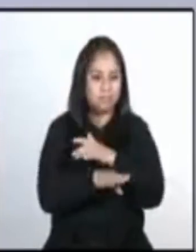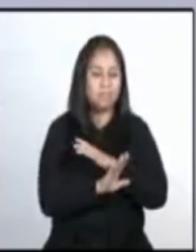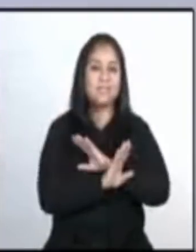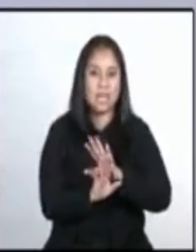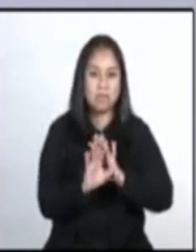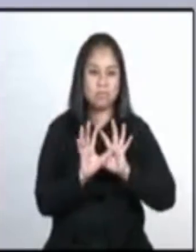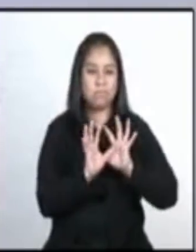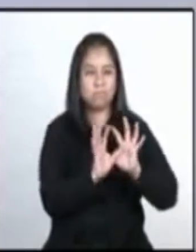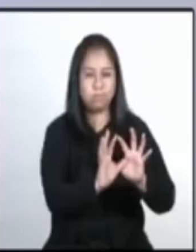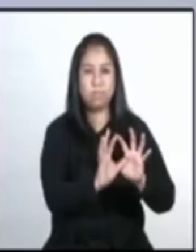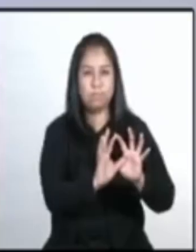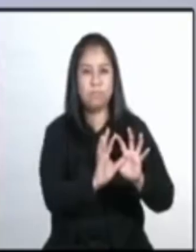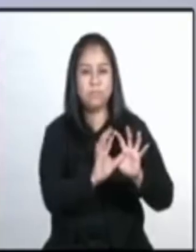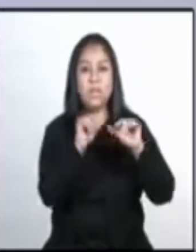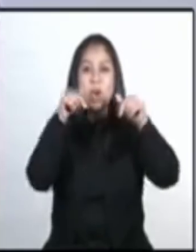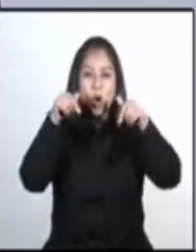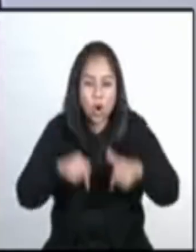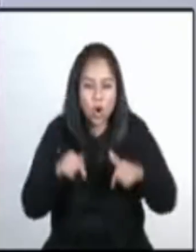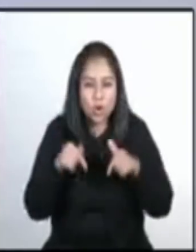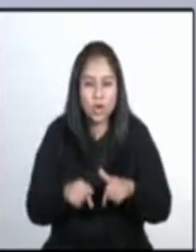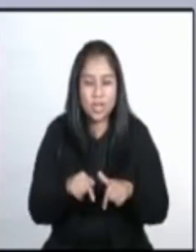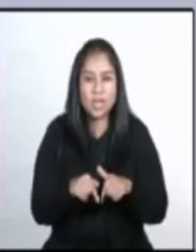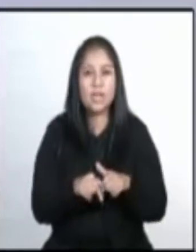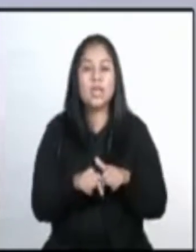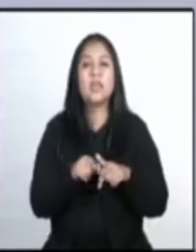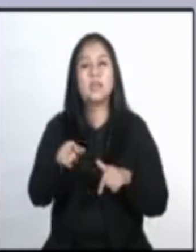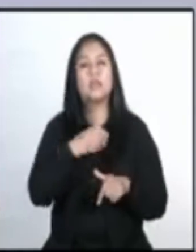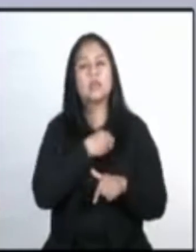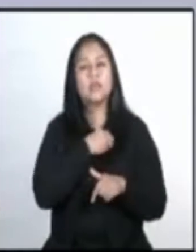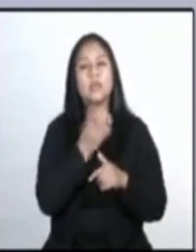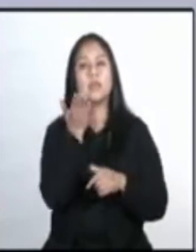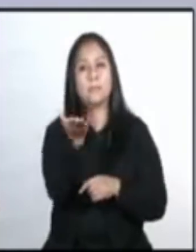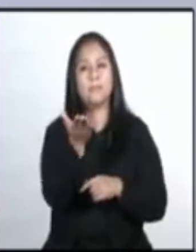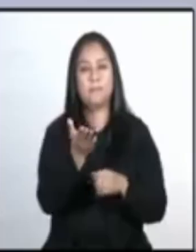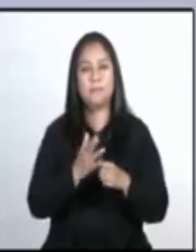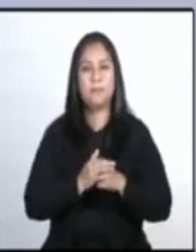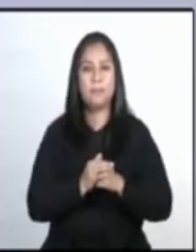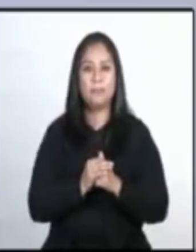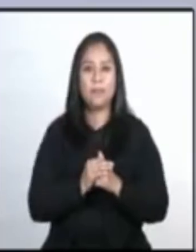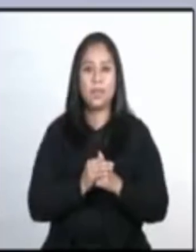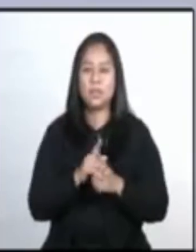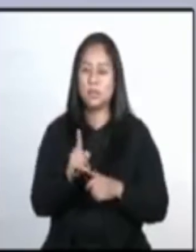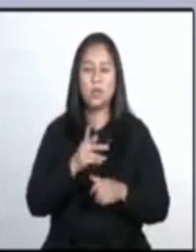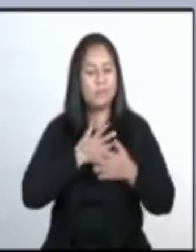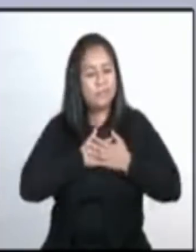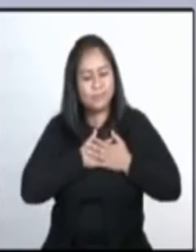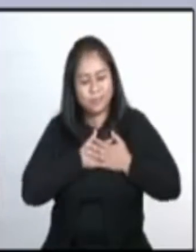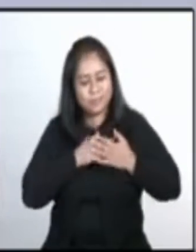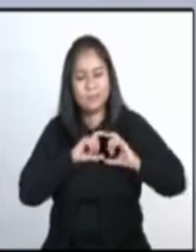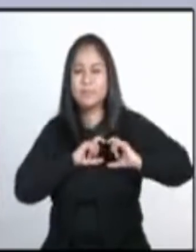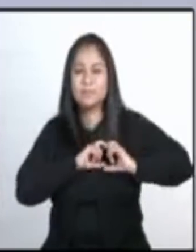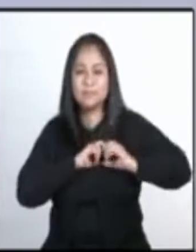contenida. Hoy, estimados amigos y amigas, les quiero pedir, desde lo más profundo de mi